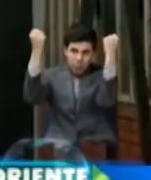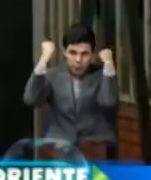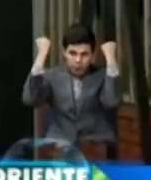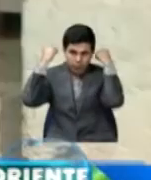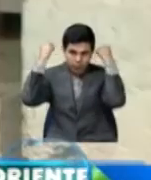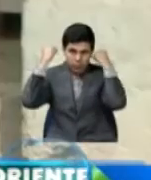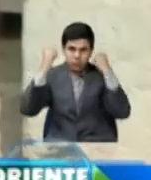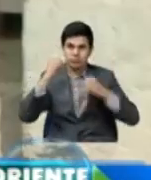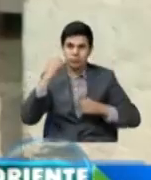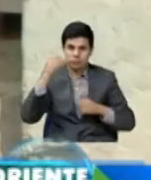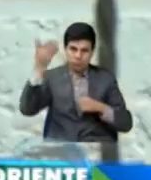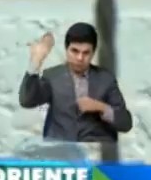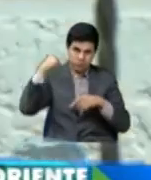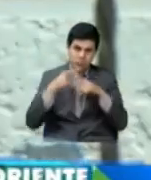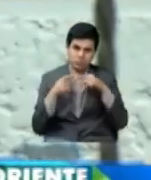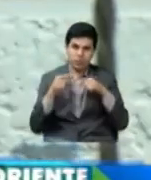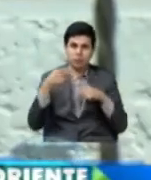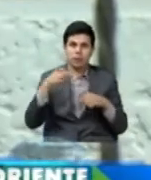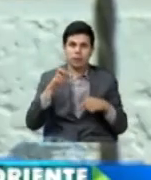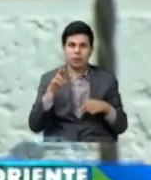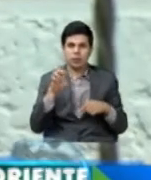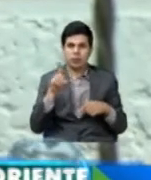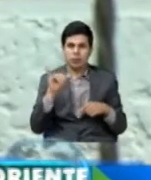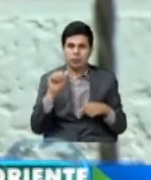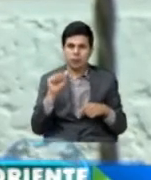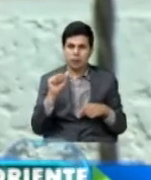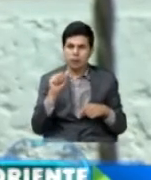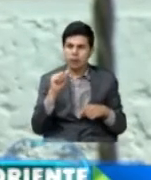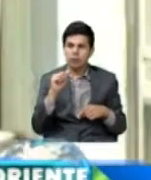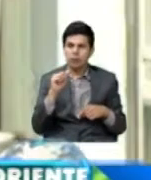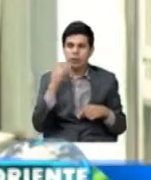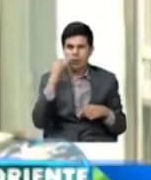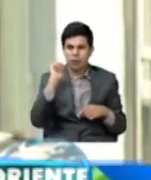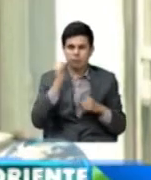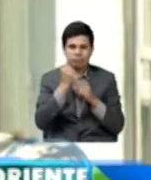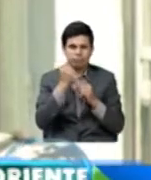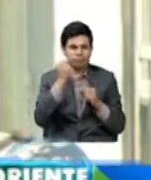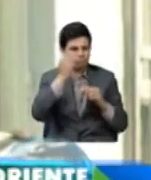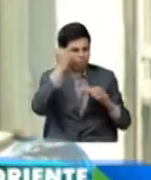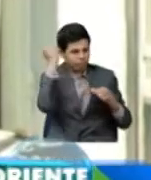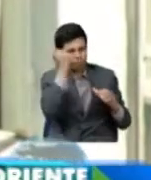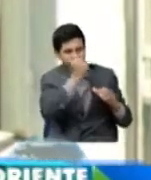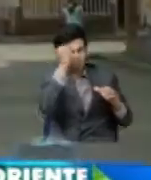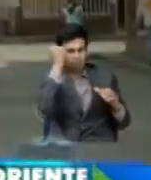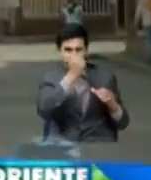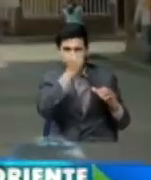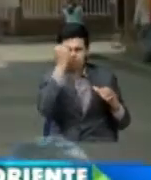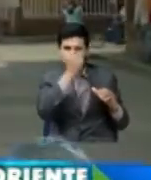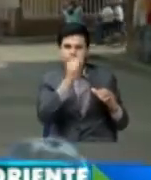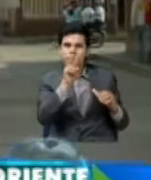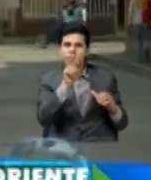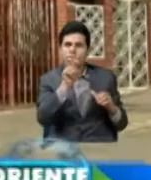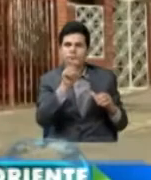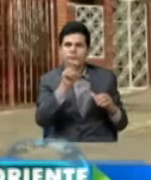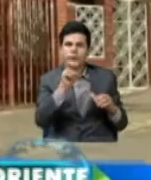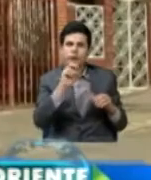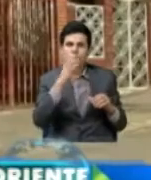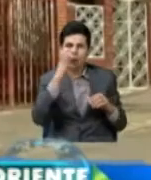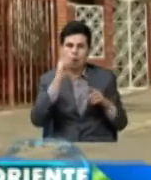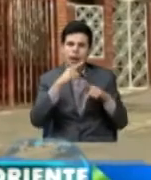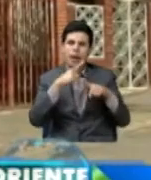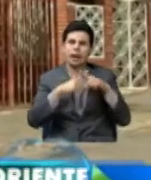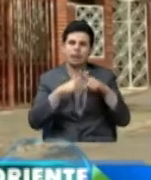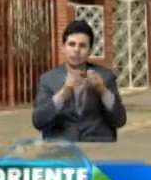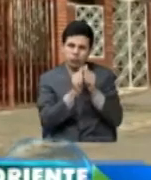la semana pasada Heredia Calderón López perdió la vida al recibir 7 puñaladas por parte de su expareja, quien a pesar de